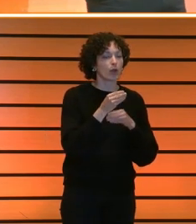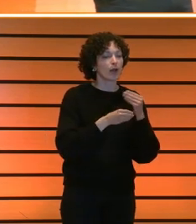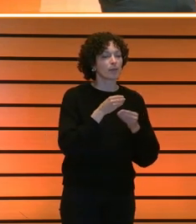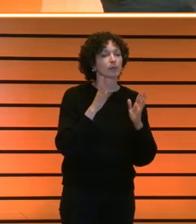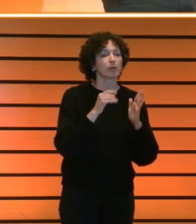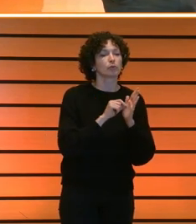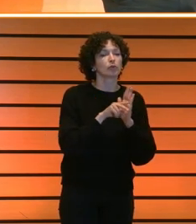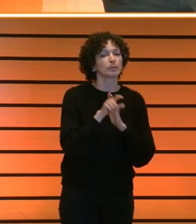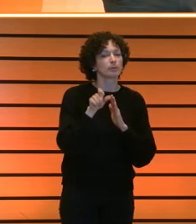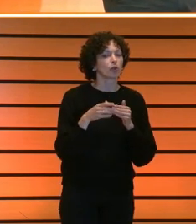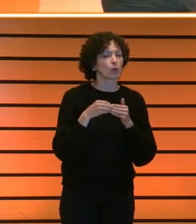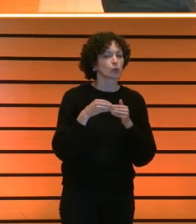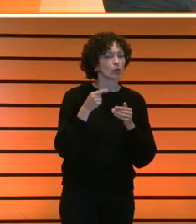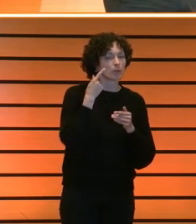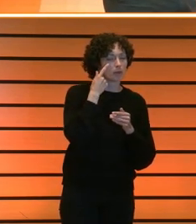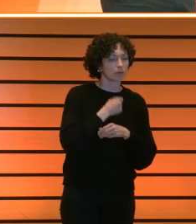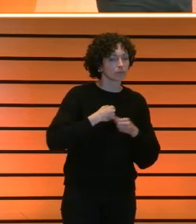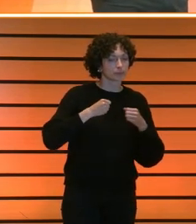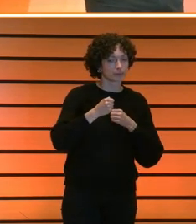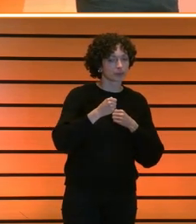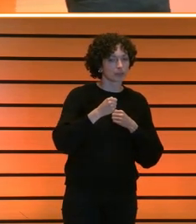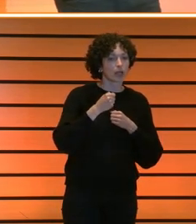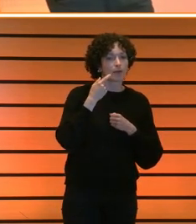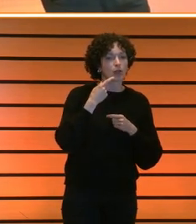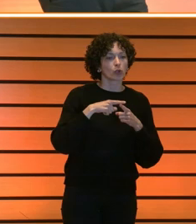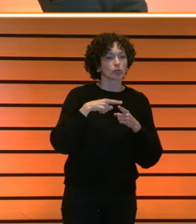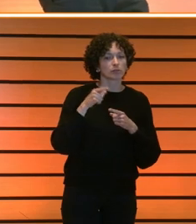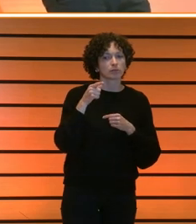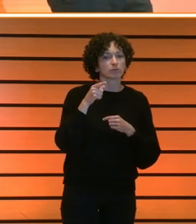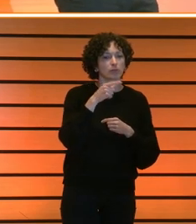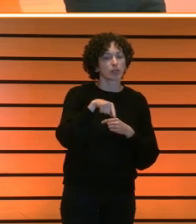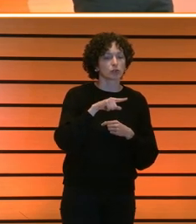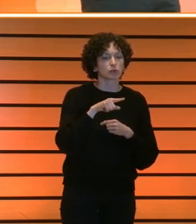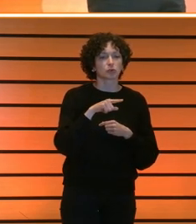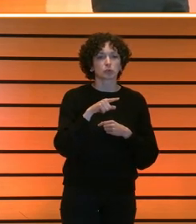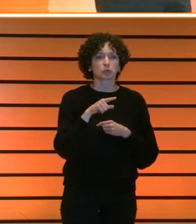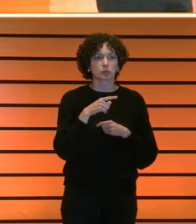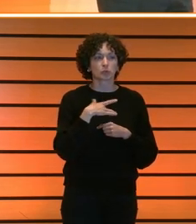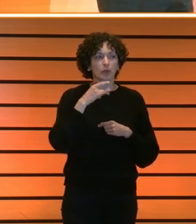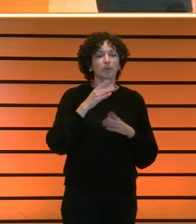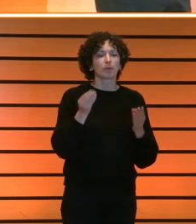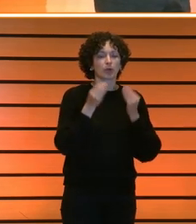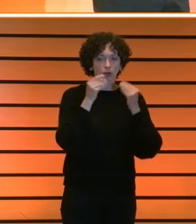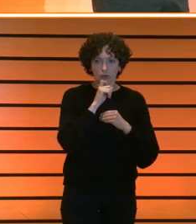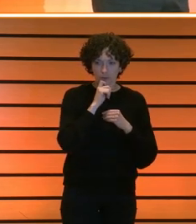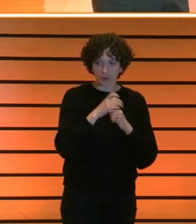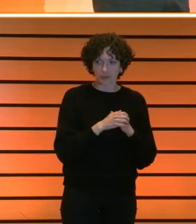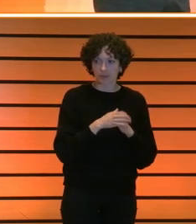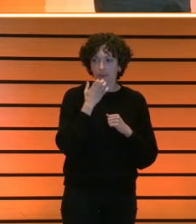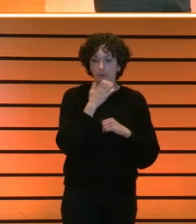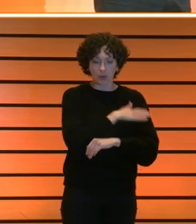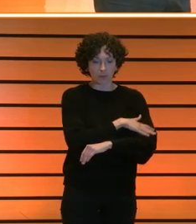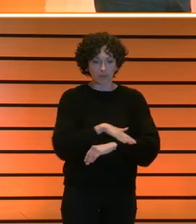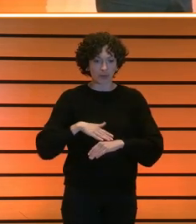que no pueden hacer las cosas que pueden hacerlos por sí mismos entonces hemos desarrollado una adaptación de un brazo